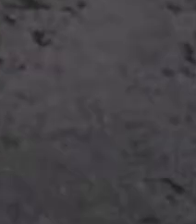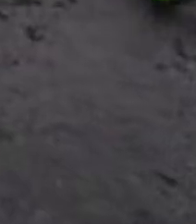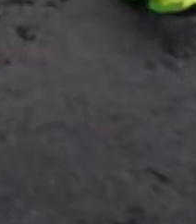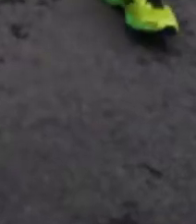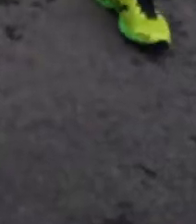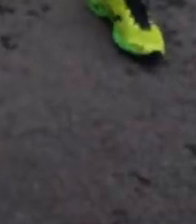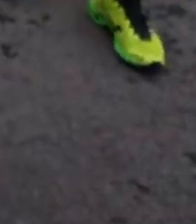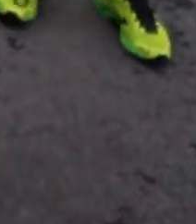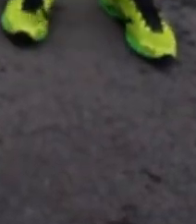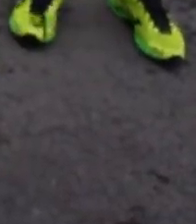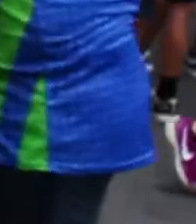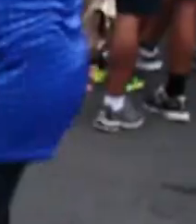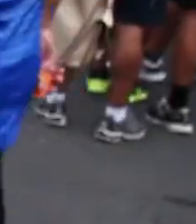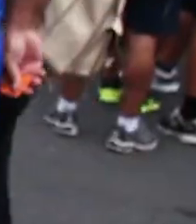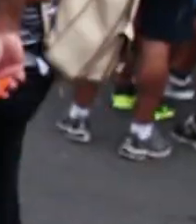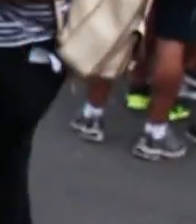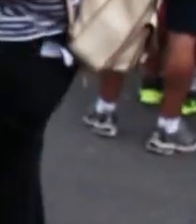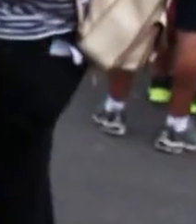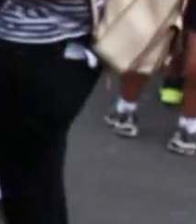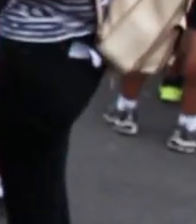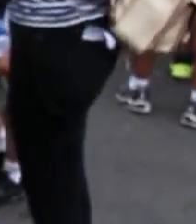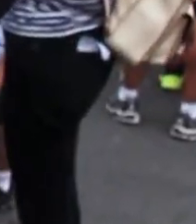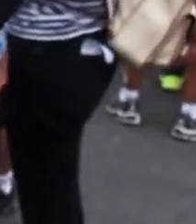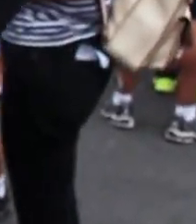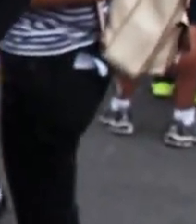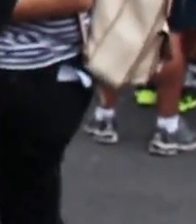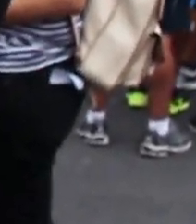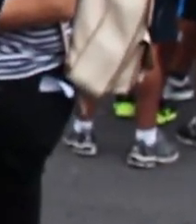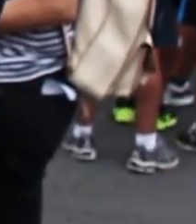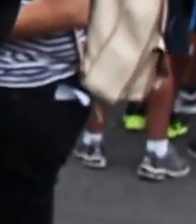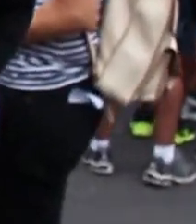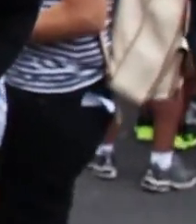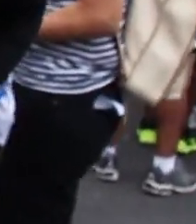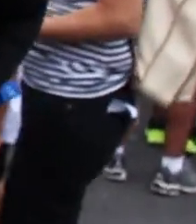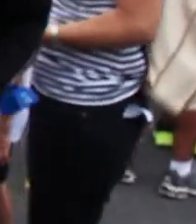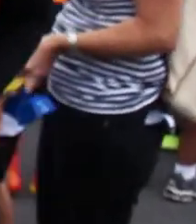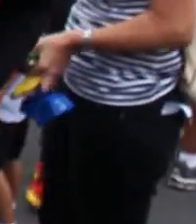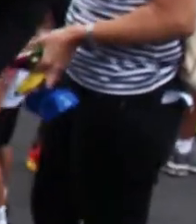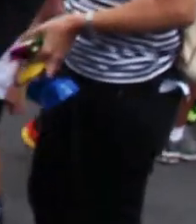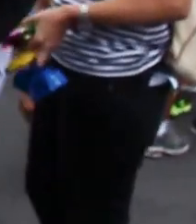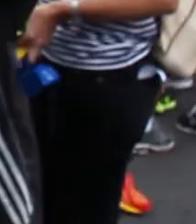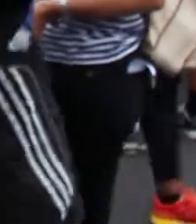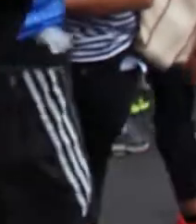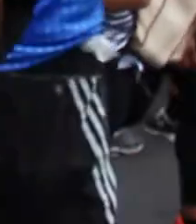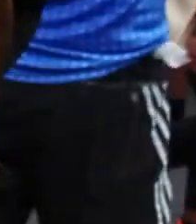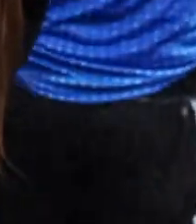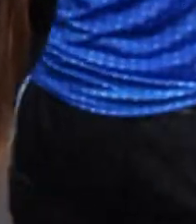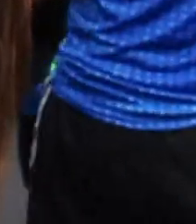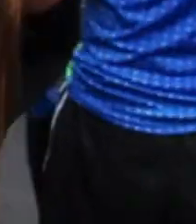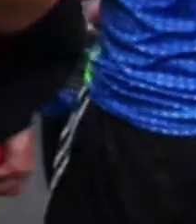Vea qué lindo. Otra que terminamos juntas en nuestro camino a Chicago.